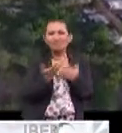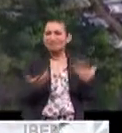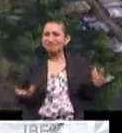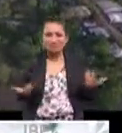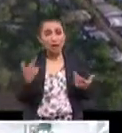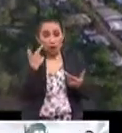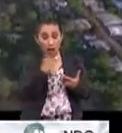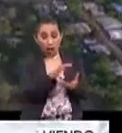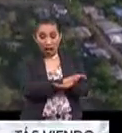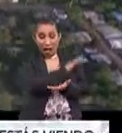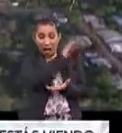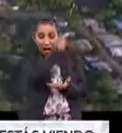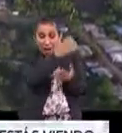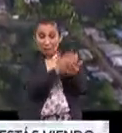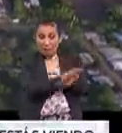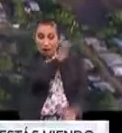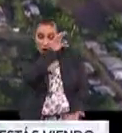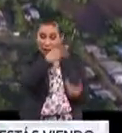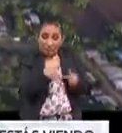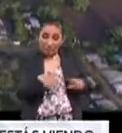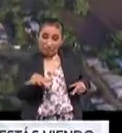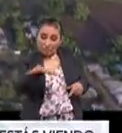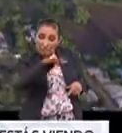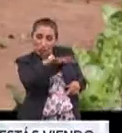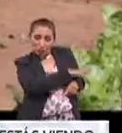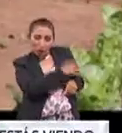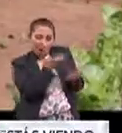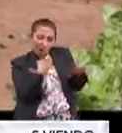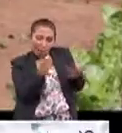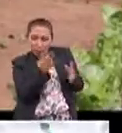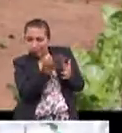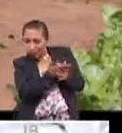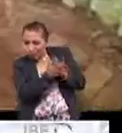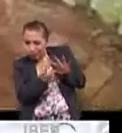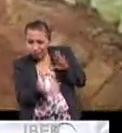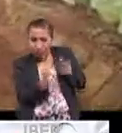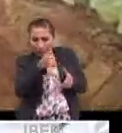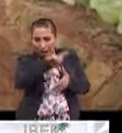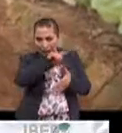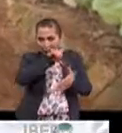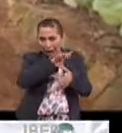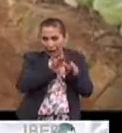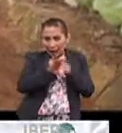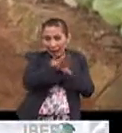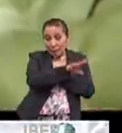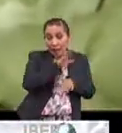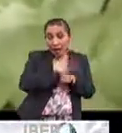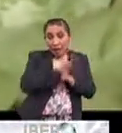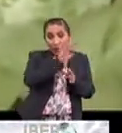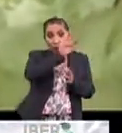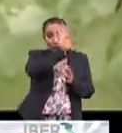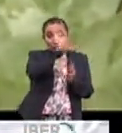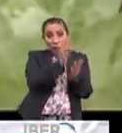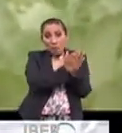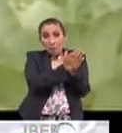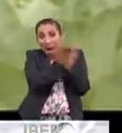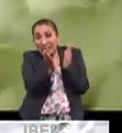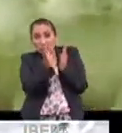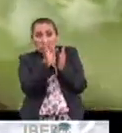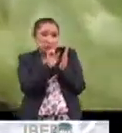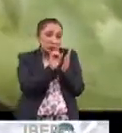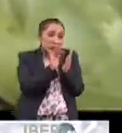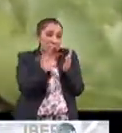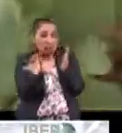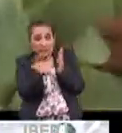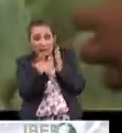donde una gran cantidad de la población, y por lo menos en lo que respecta a América Latina y el Caribe, más del 50% de la población